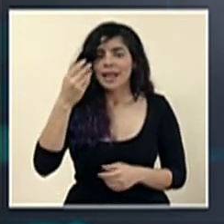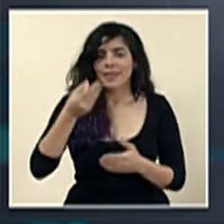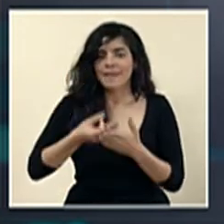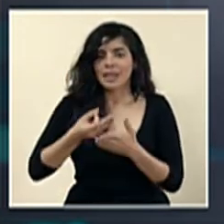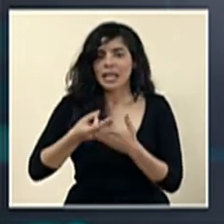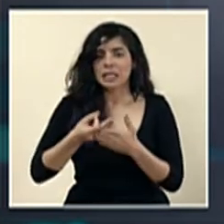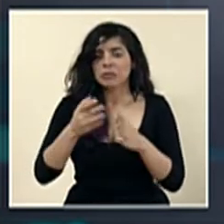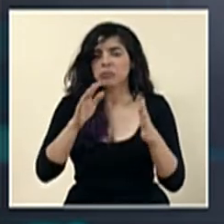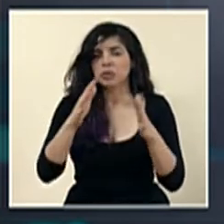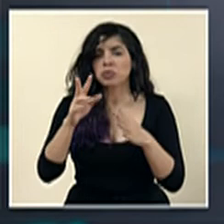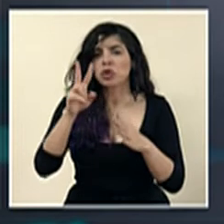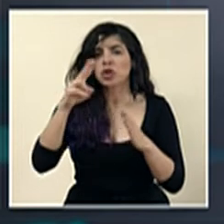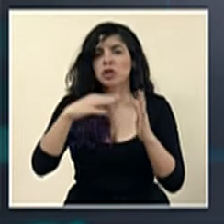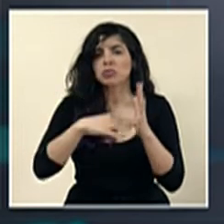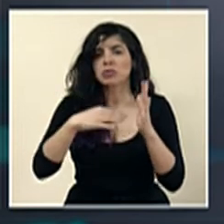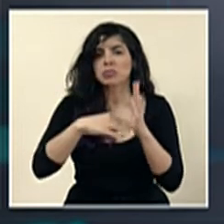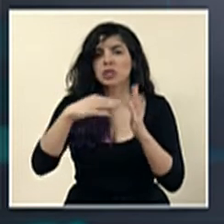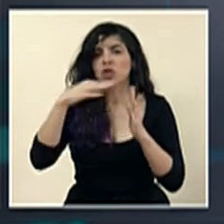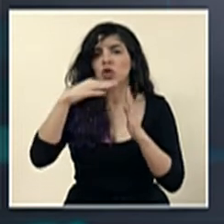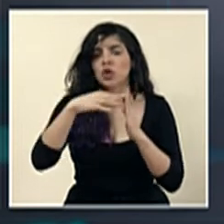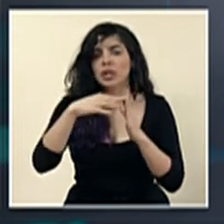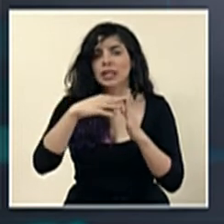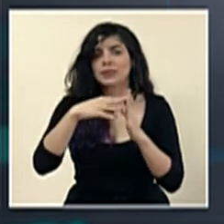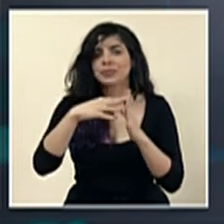más o menos unos $2.000 millones.